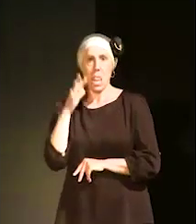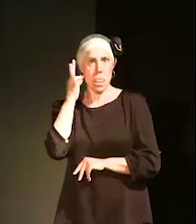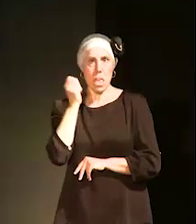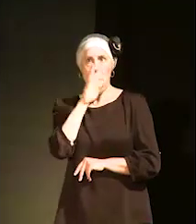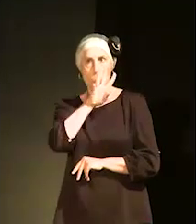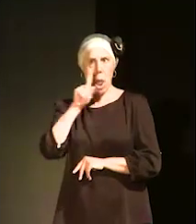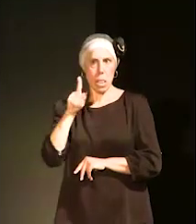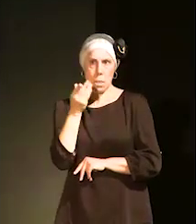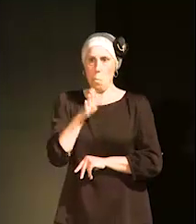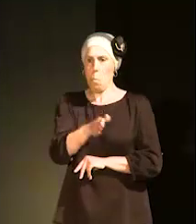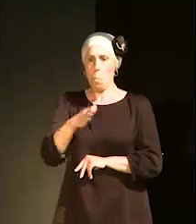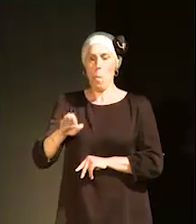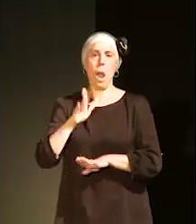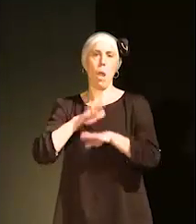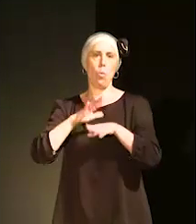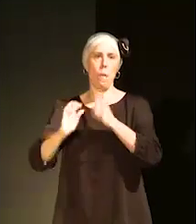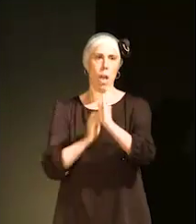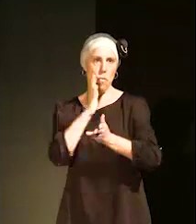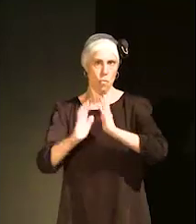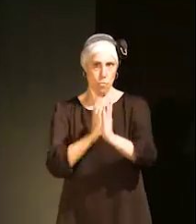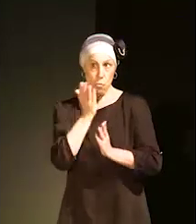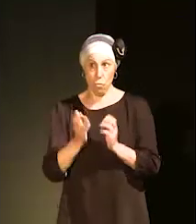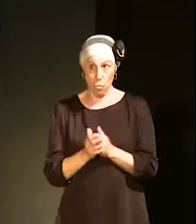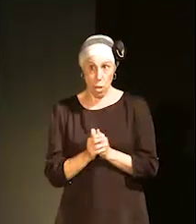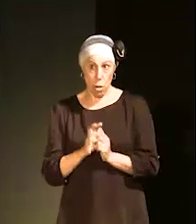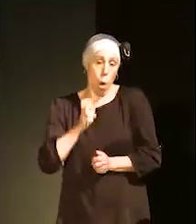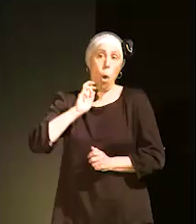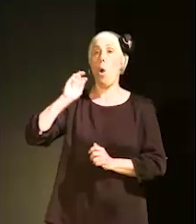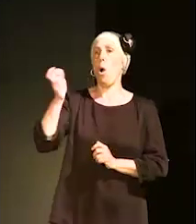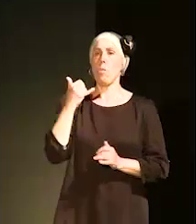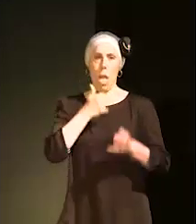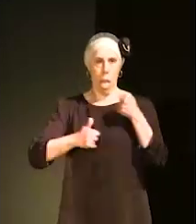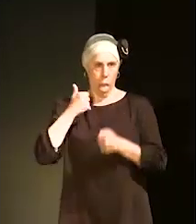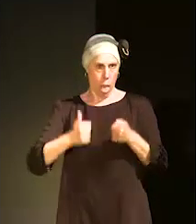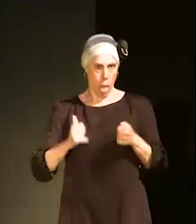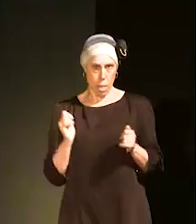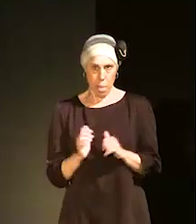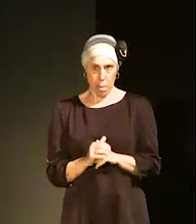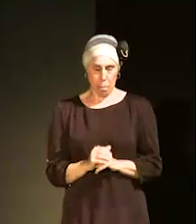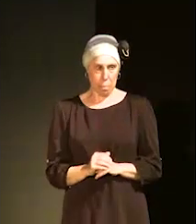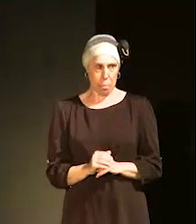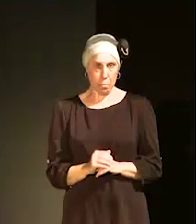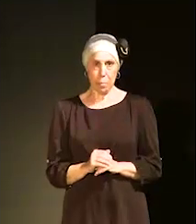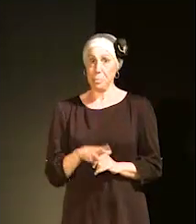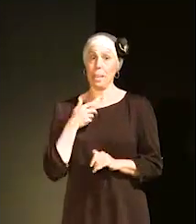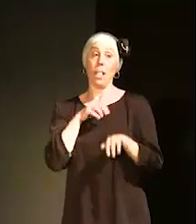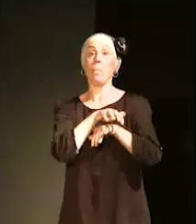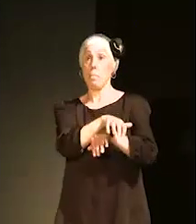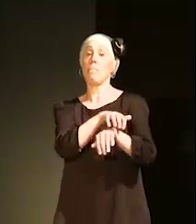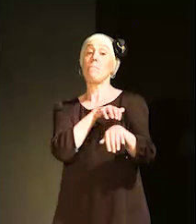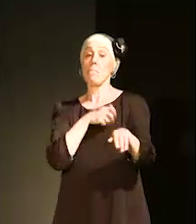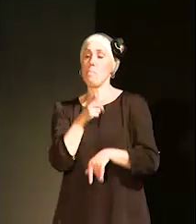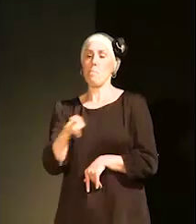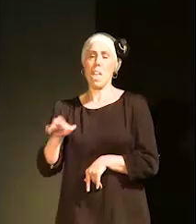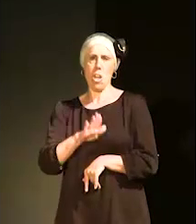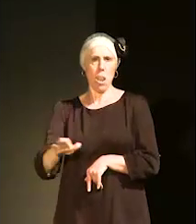murieron calcinadas otras están heridas la mayoría de